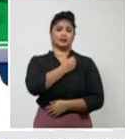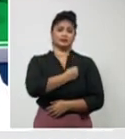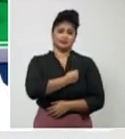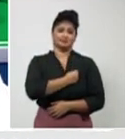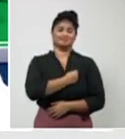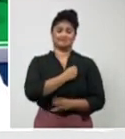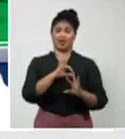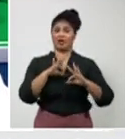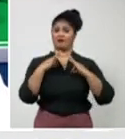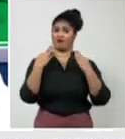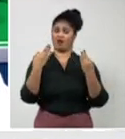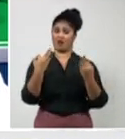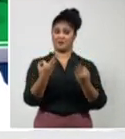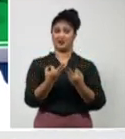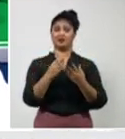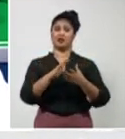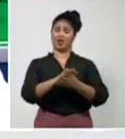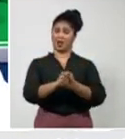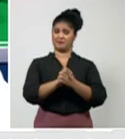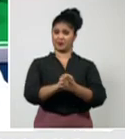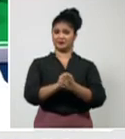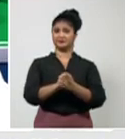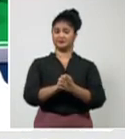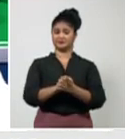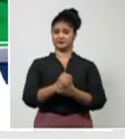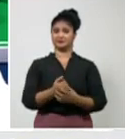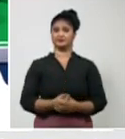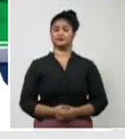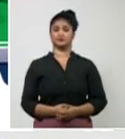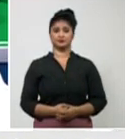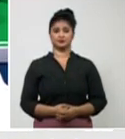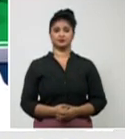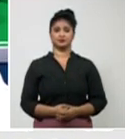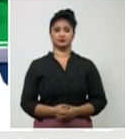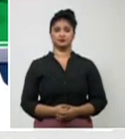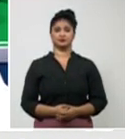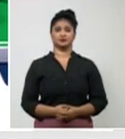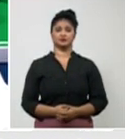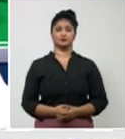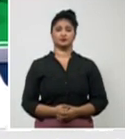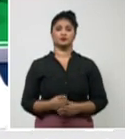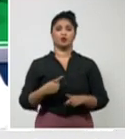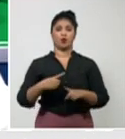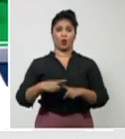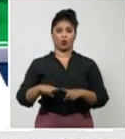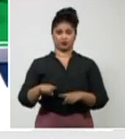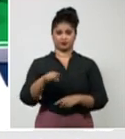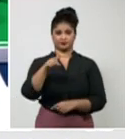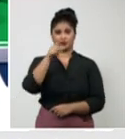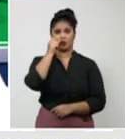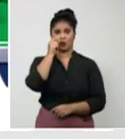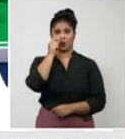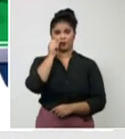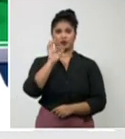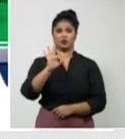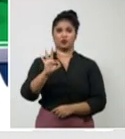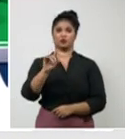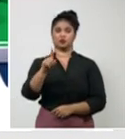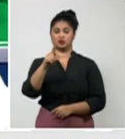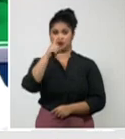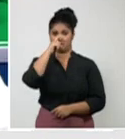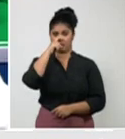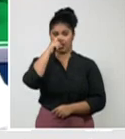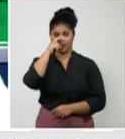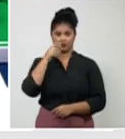a familiares y amigos. El otro es un paciente de 81 años del municipio 10 de octubre, aquí en La